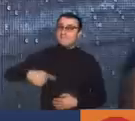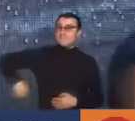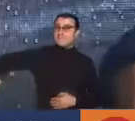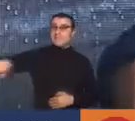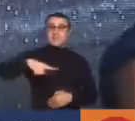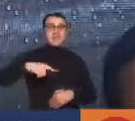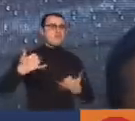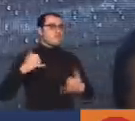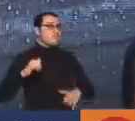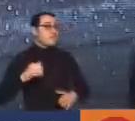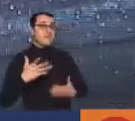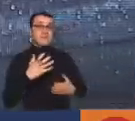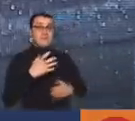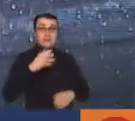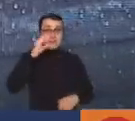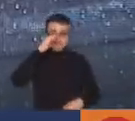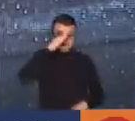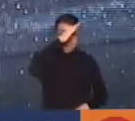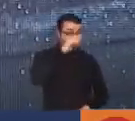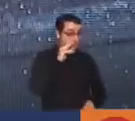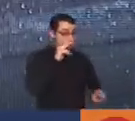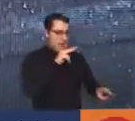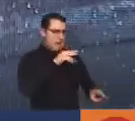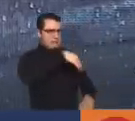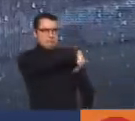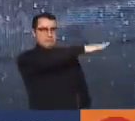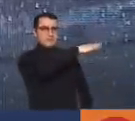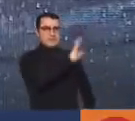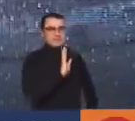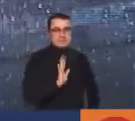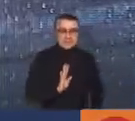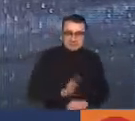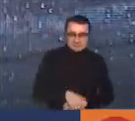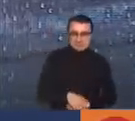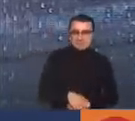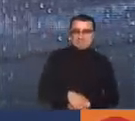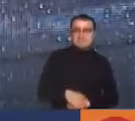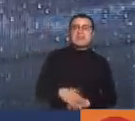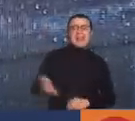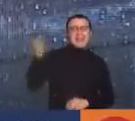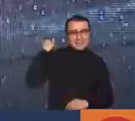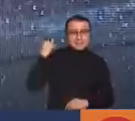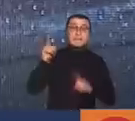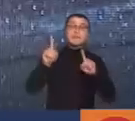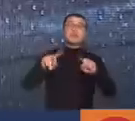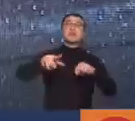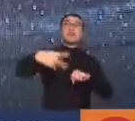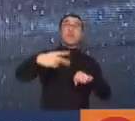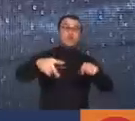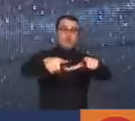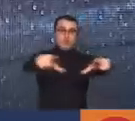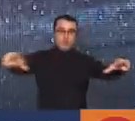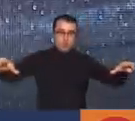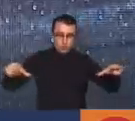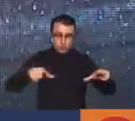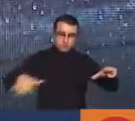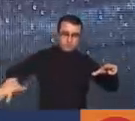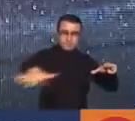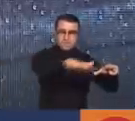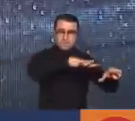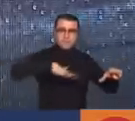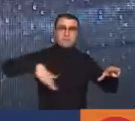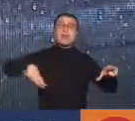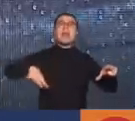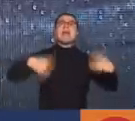esquinas. Pues ahora vamos a meter, porque eso tenía un segundo lote, que